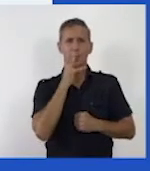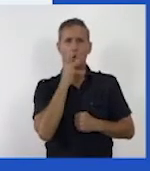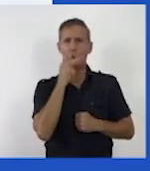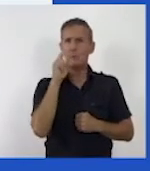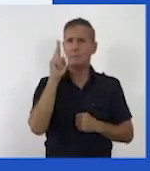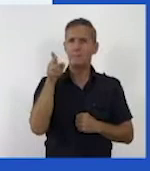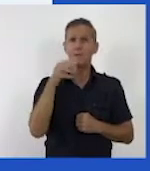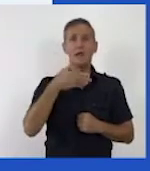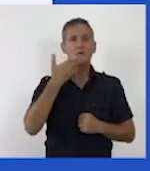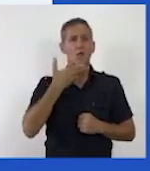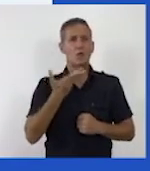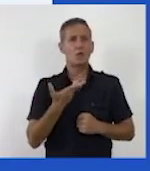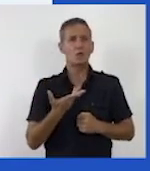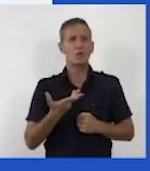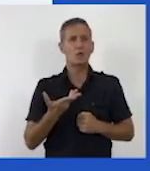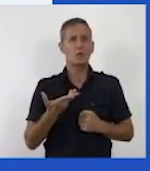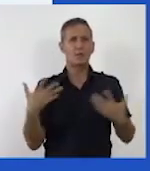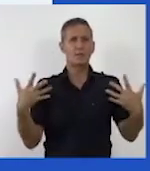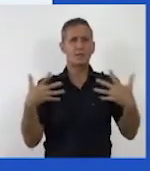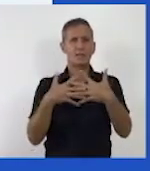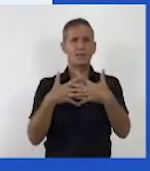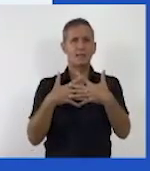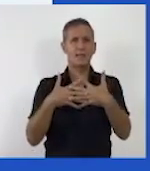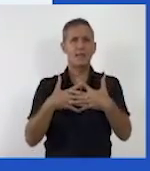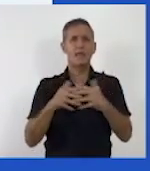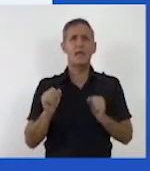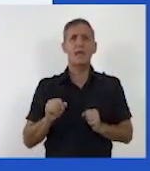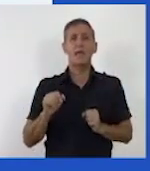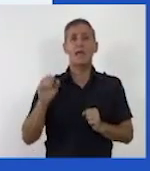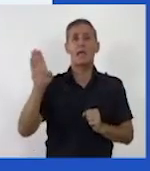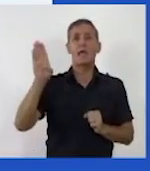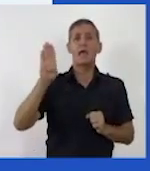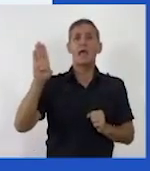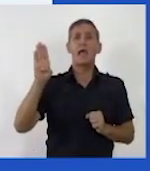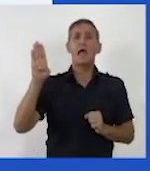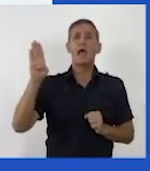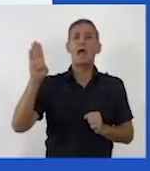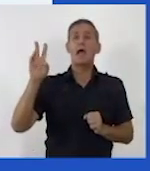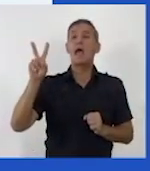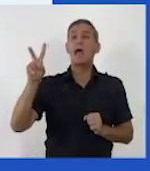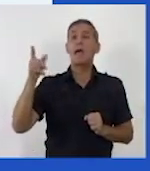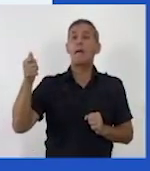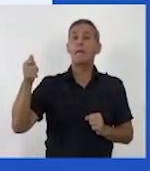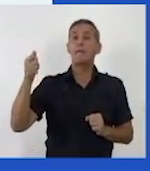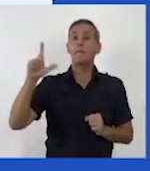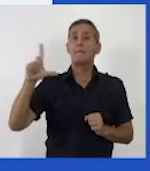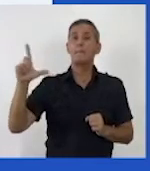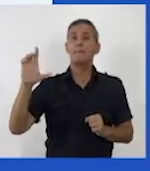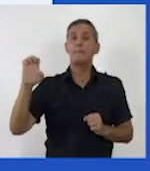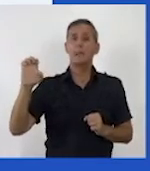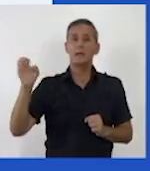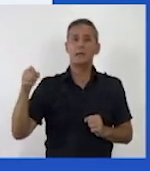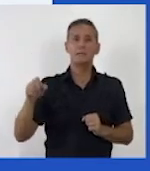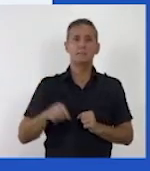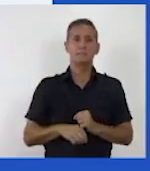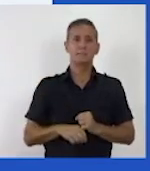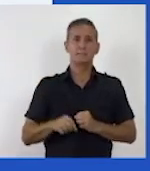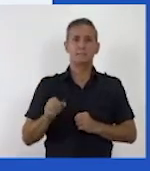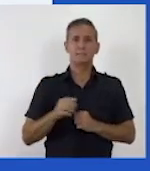es un bello poema que se refiere al valle de viñales ubicado en la provincia de pinar del río